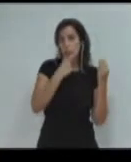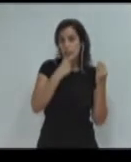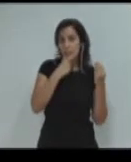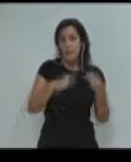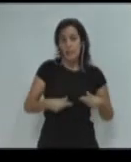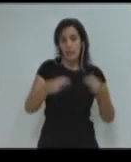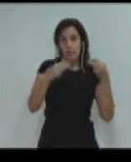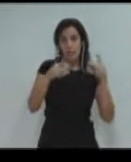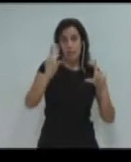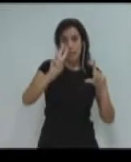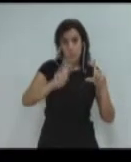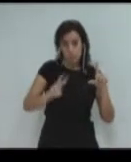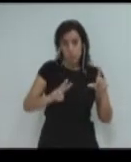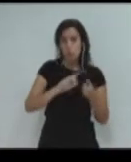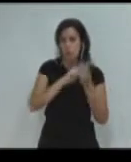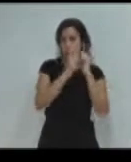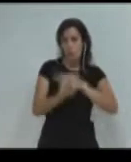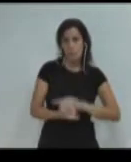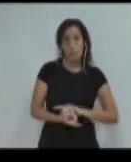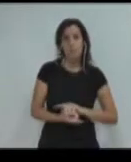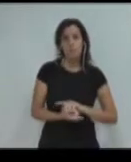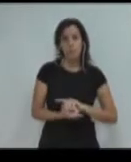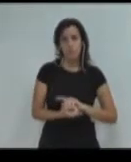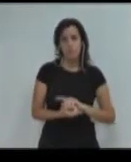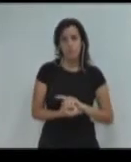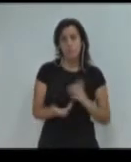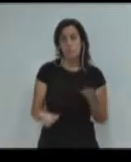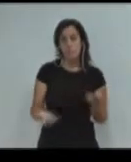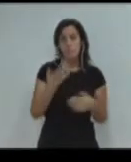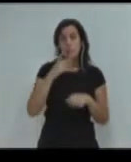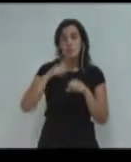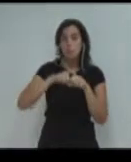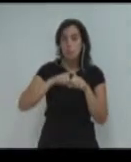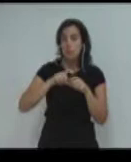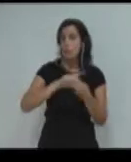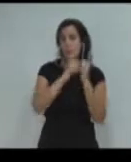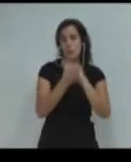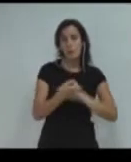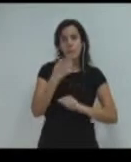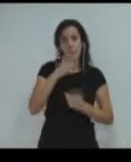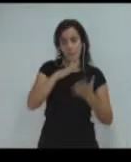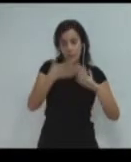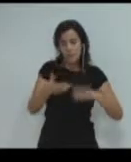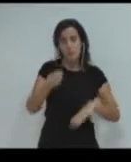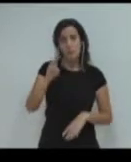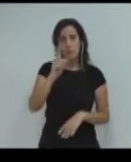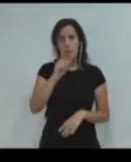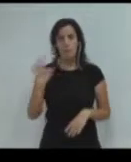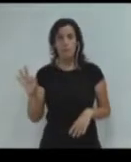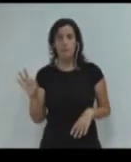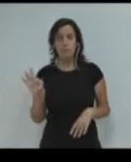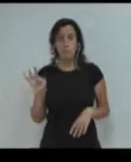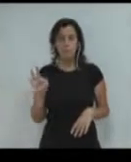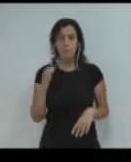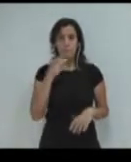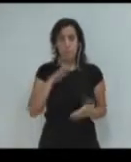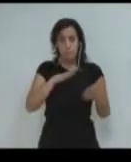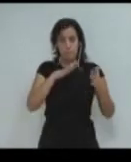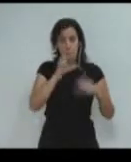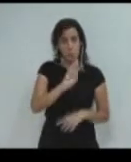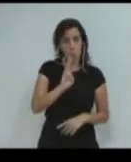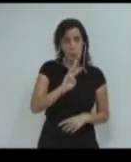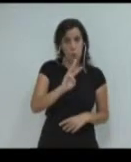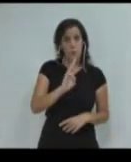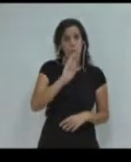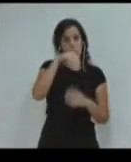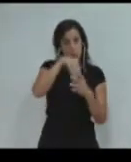cambia. Es también... Y por ejemplo, esa propiedad se pierde cuando la cambias a PDF. Cuando conviertes en PDF un Word en